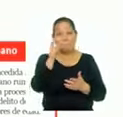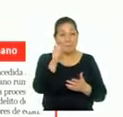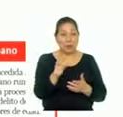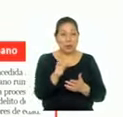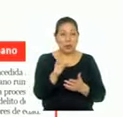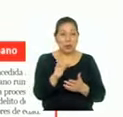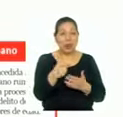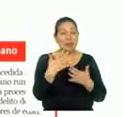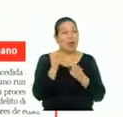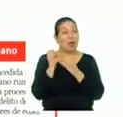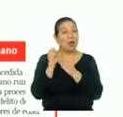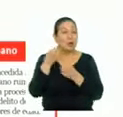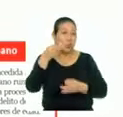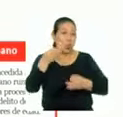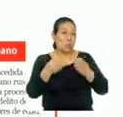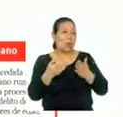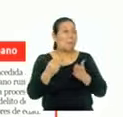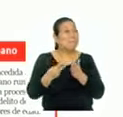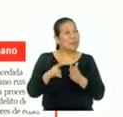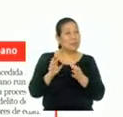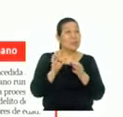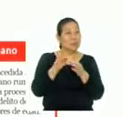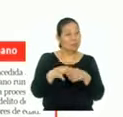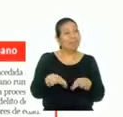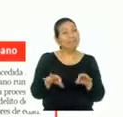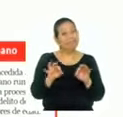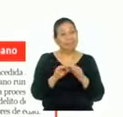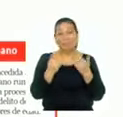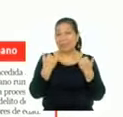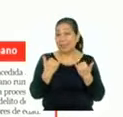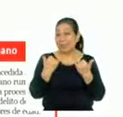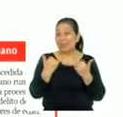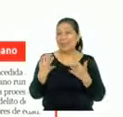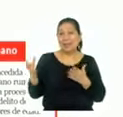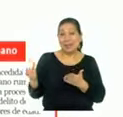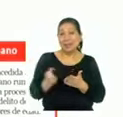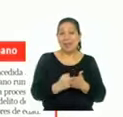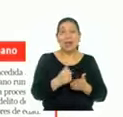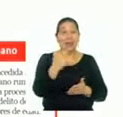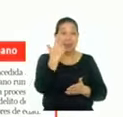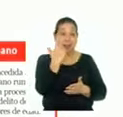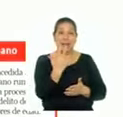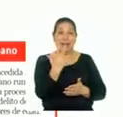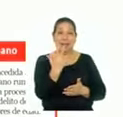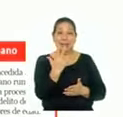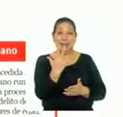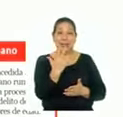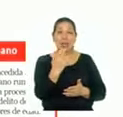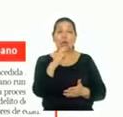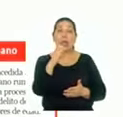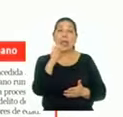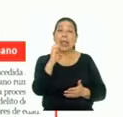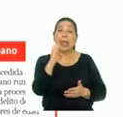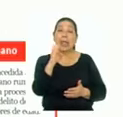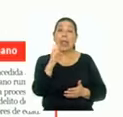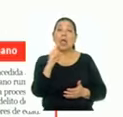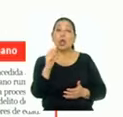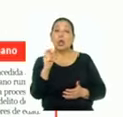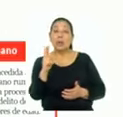personas ya condenadas. Entre los casos más emblemáticos en estas extradiciones tenemos tres: el caso de Coteva, que incluye